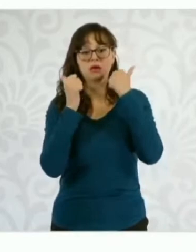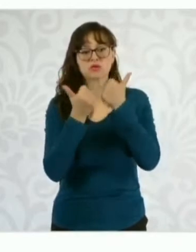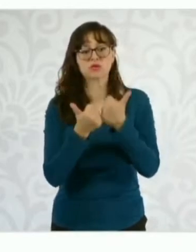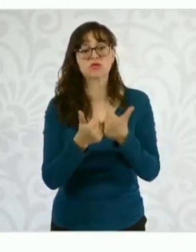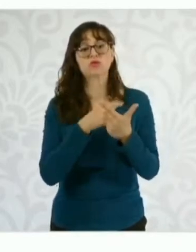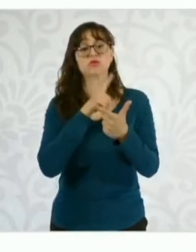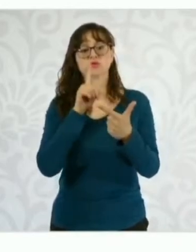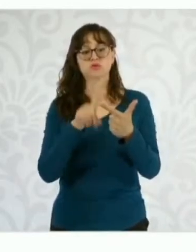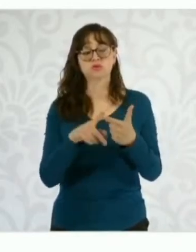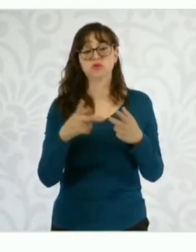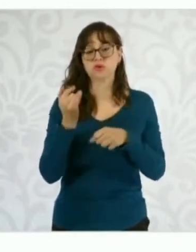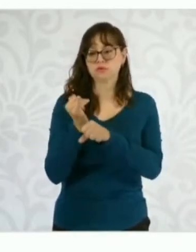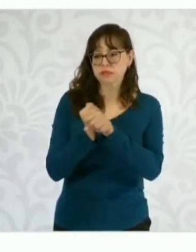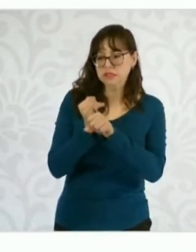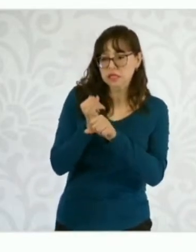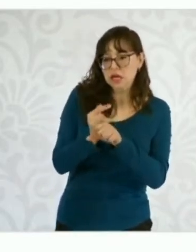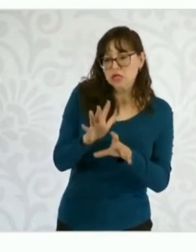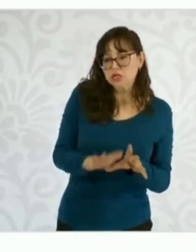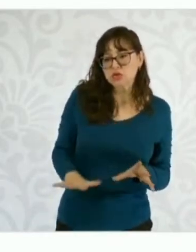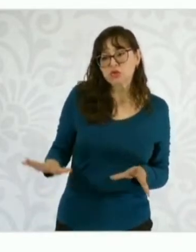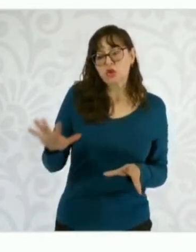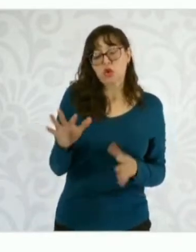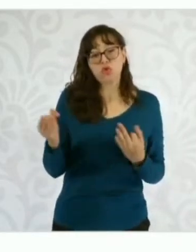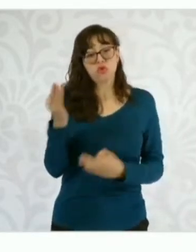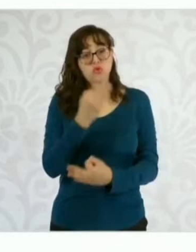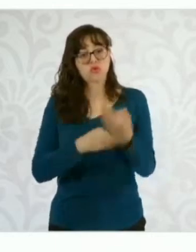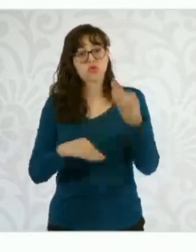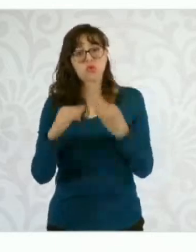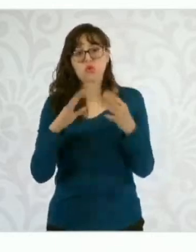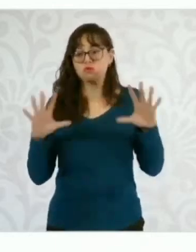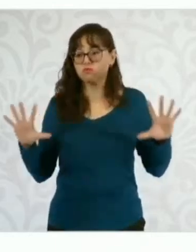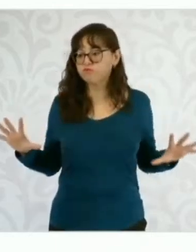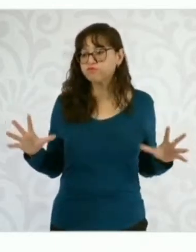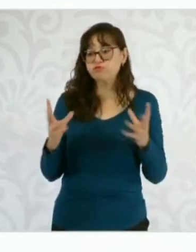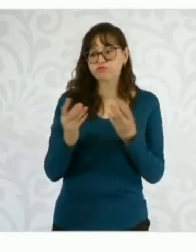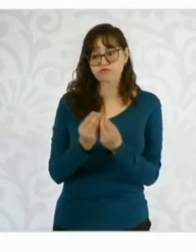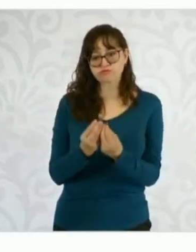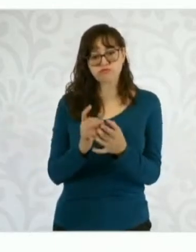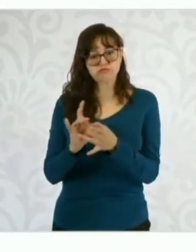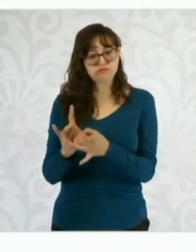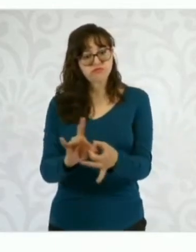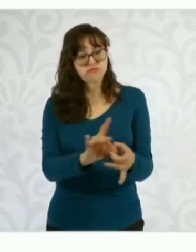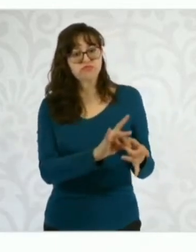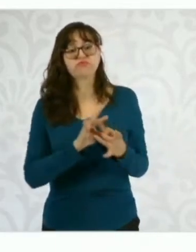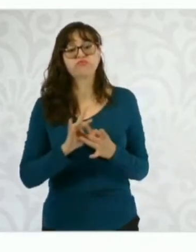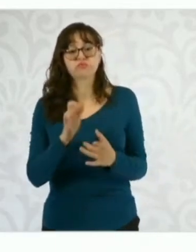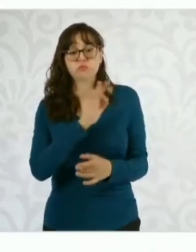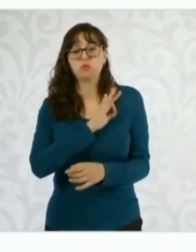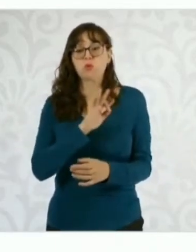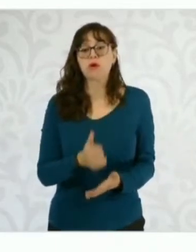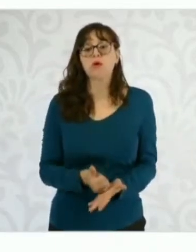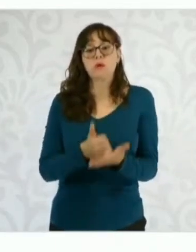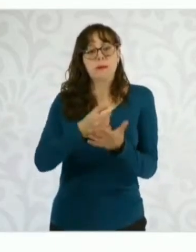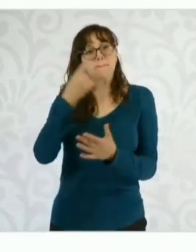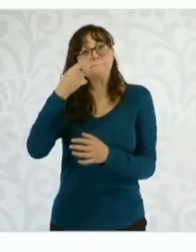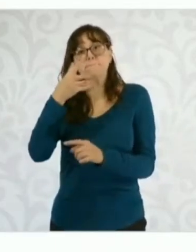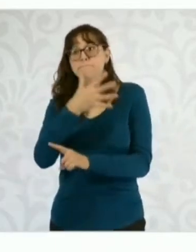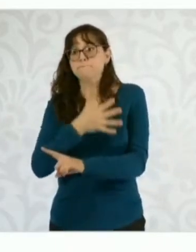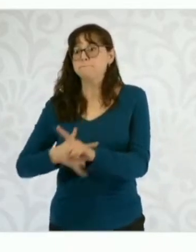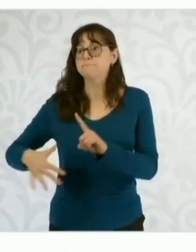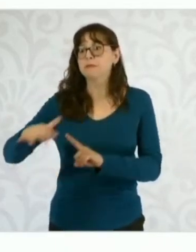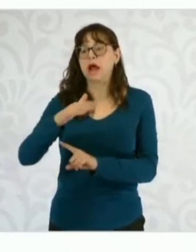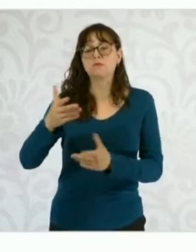civiles, sociólogos. Todo ello trae como consecuencia una atmósfera de cooperación,